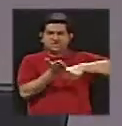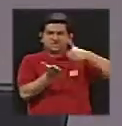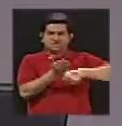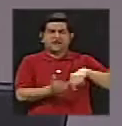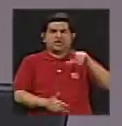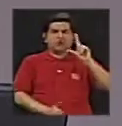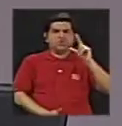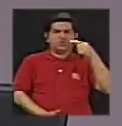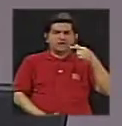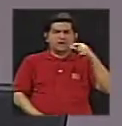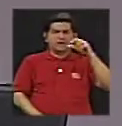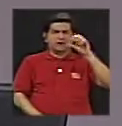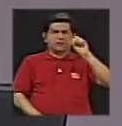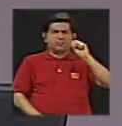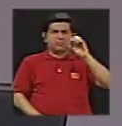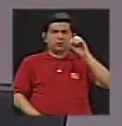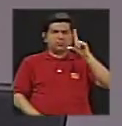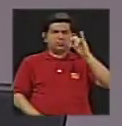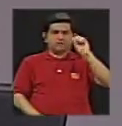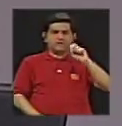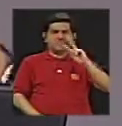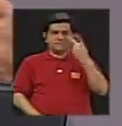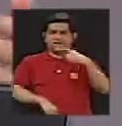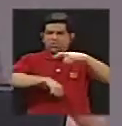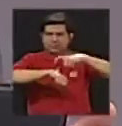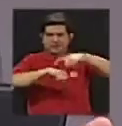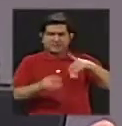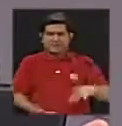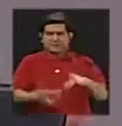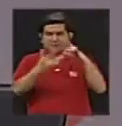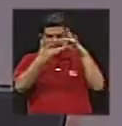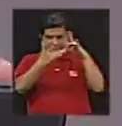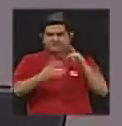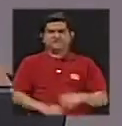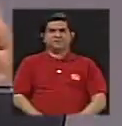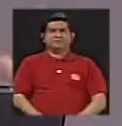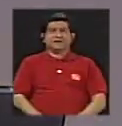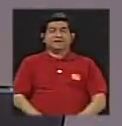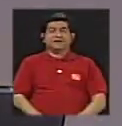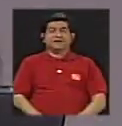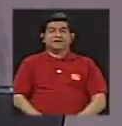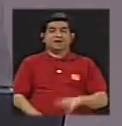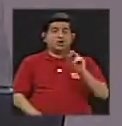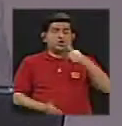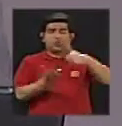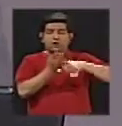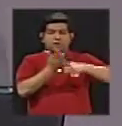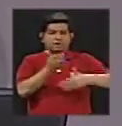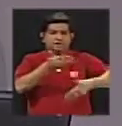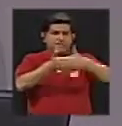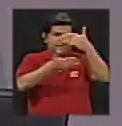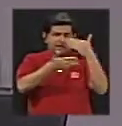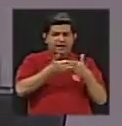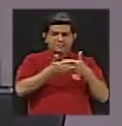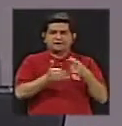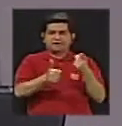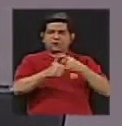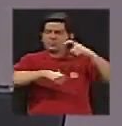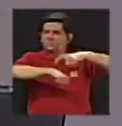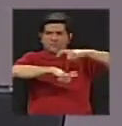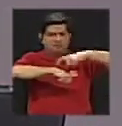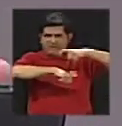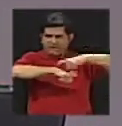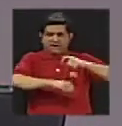Luis Guillermo en esta segunda fase, sobre todo aquellos que no votaron por él en la primera